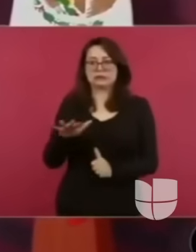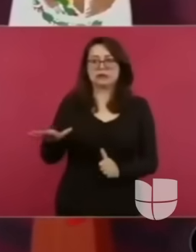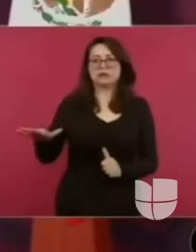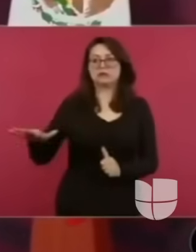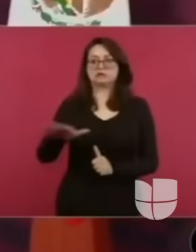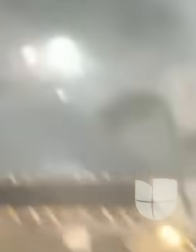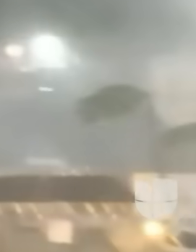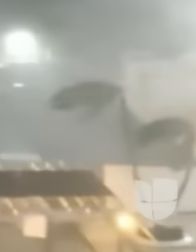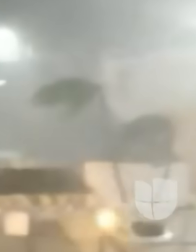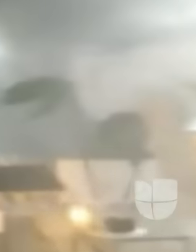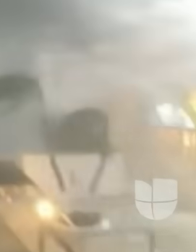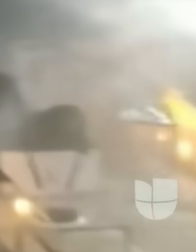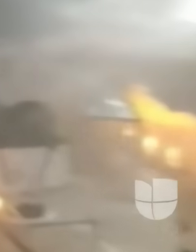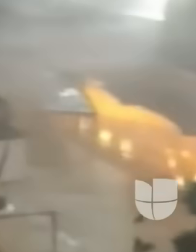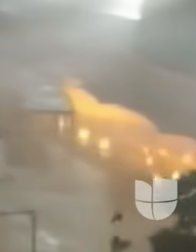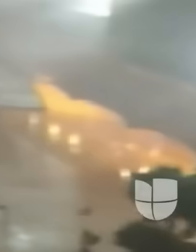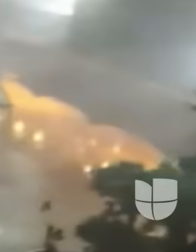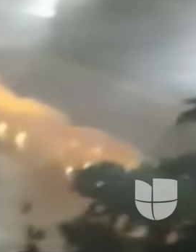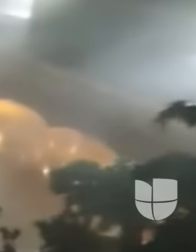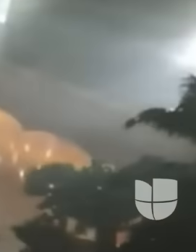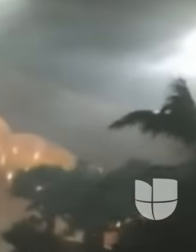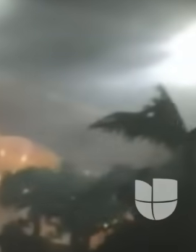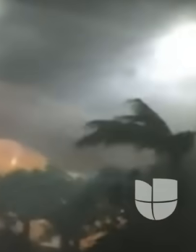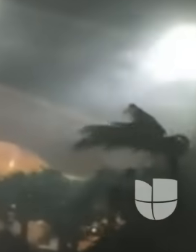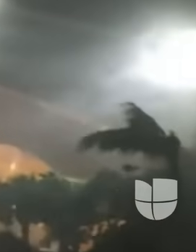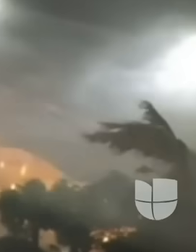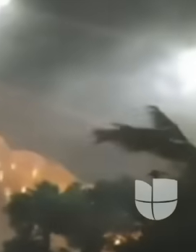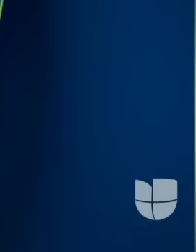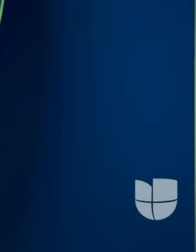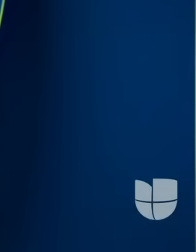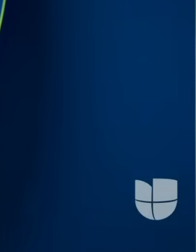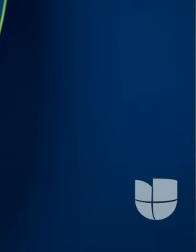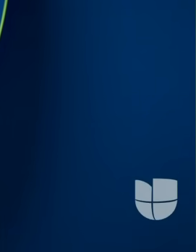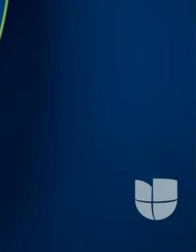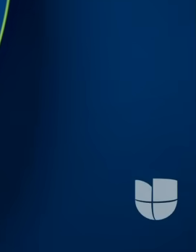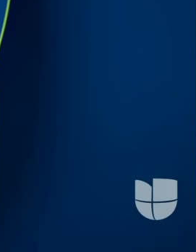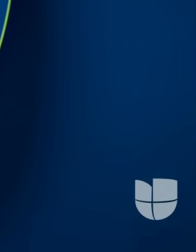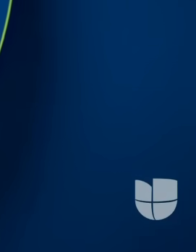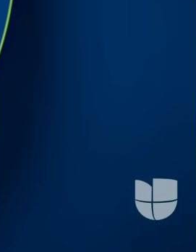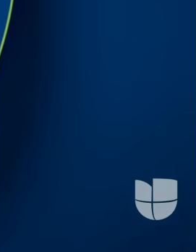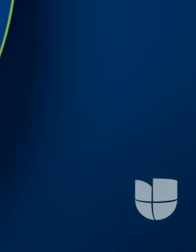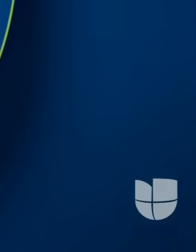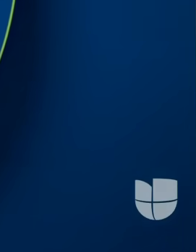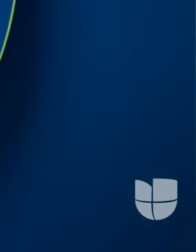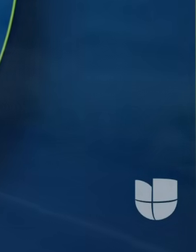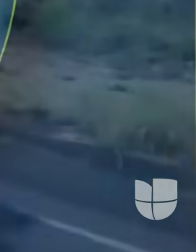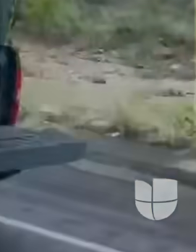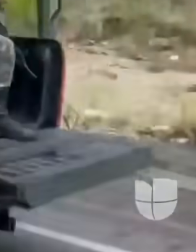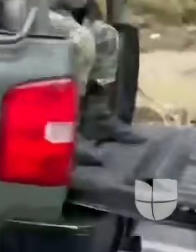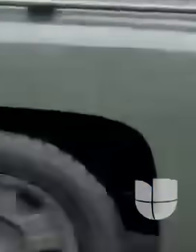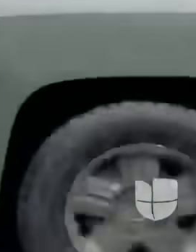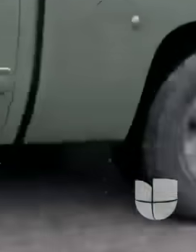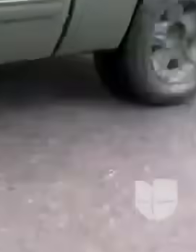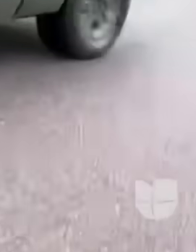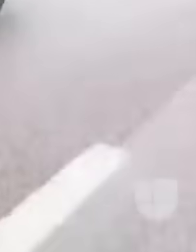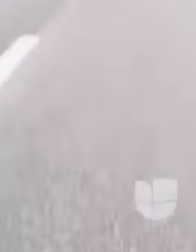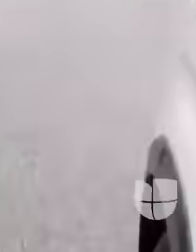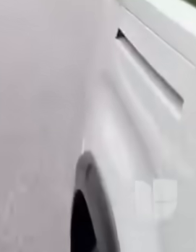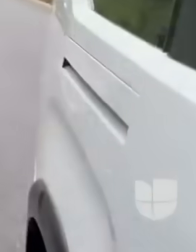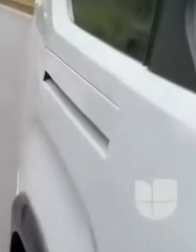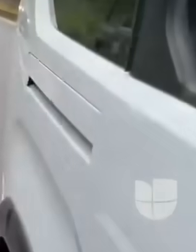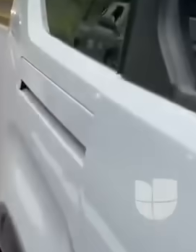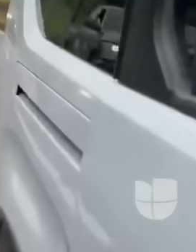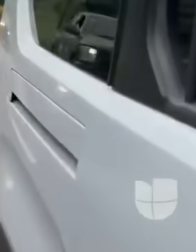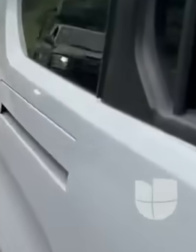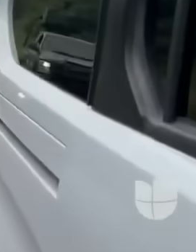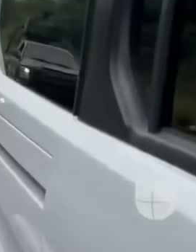dijeron sorprendidas por el inesperado azote del huracán y por la cantidad de daños que se prevé que pueda arrojar una vez que se pueda llegar hasta las